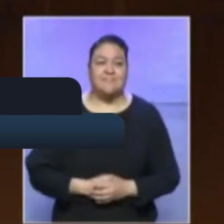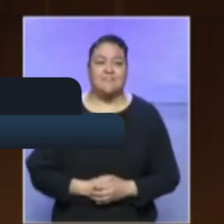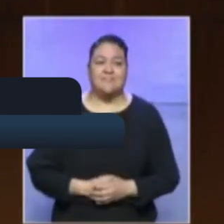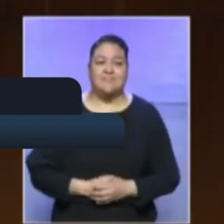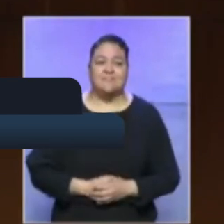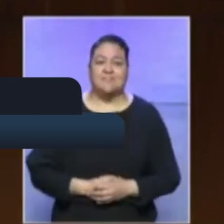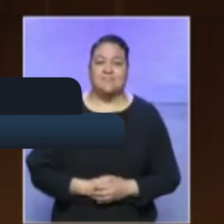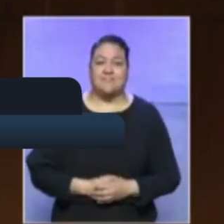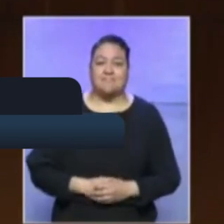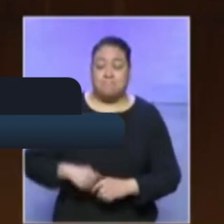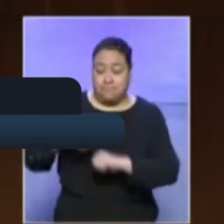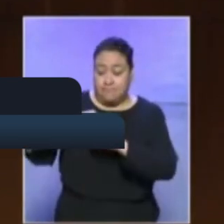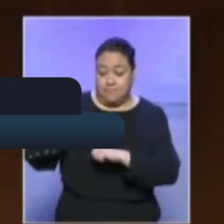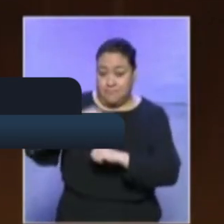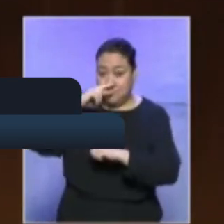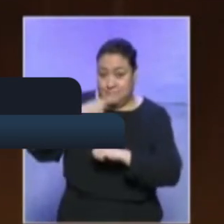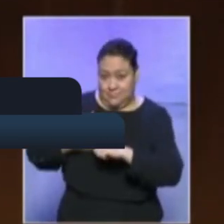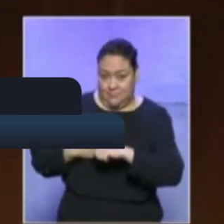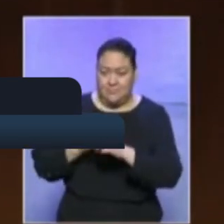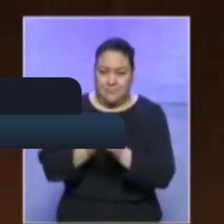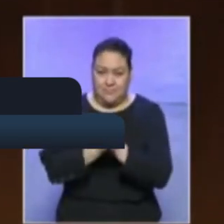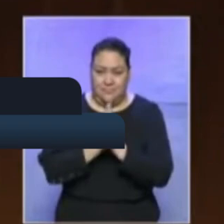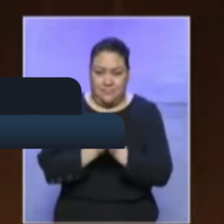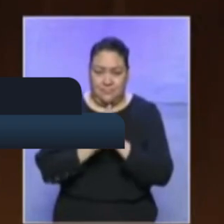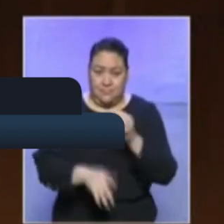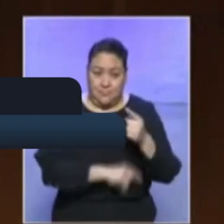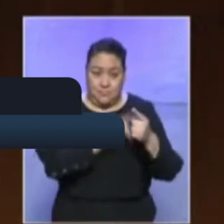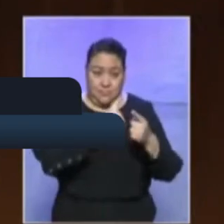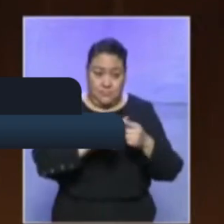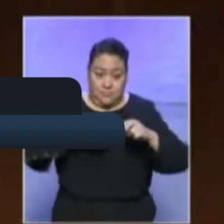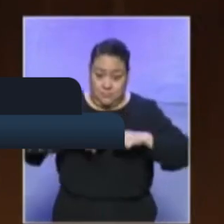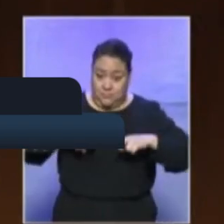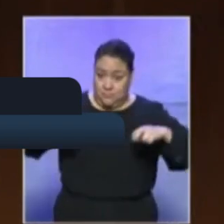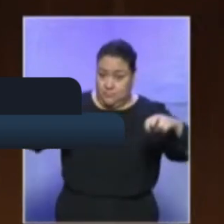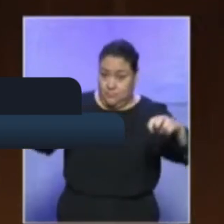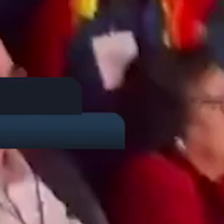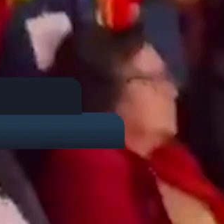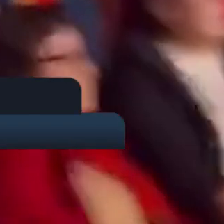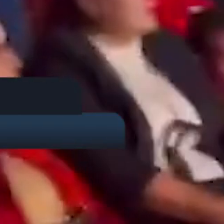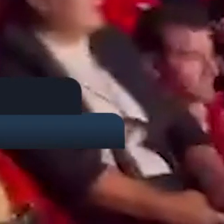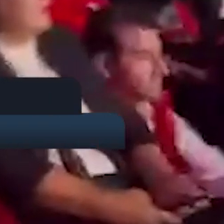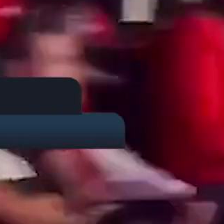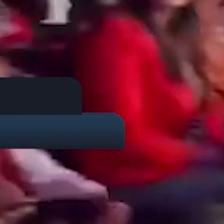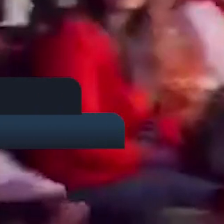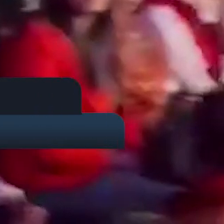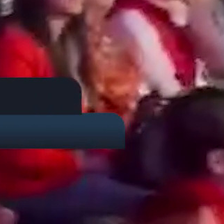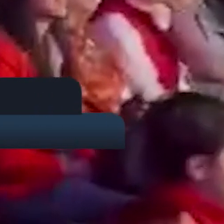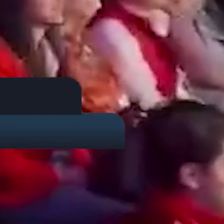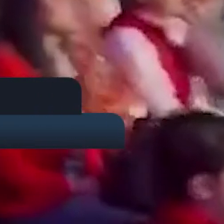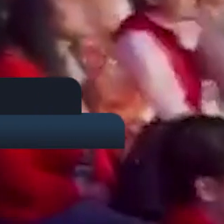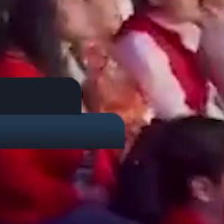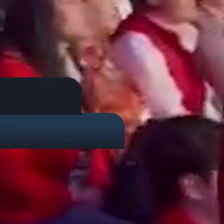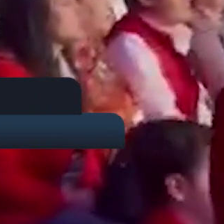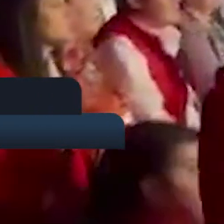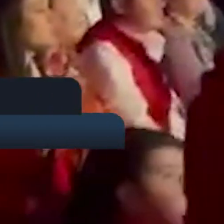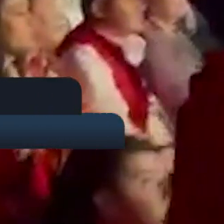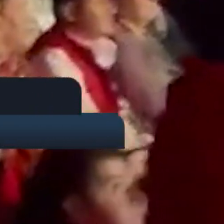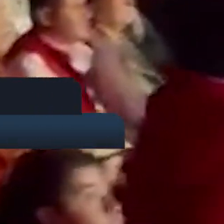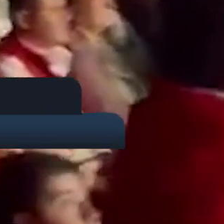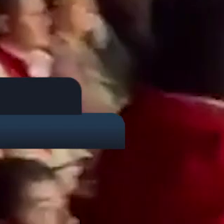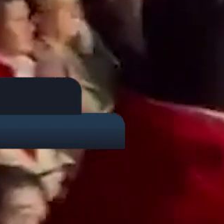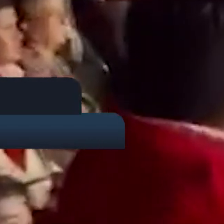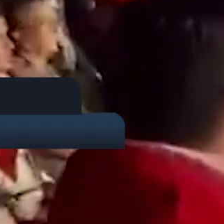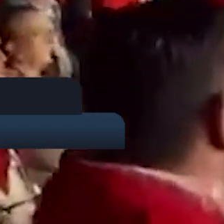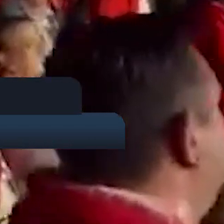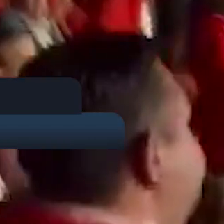impugnaciones especialmente contra la posibilidad de reelección del actual dirigente alito Moreno los inconformes argumentan que la reelección vulnera